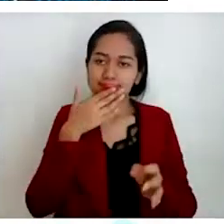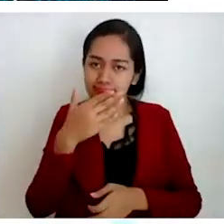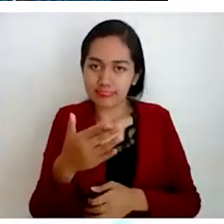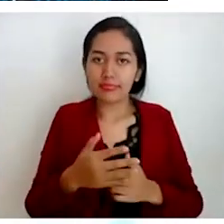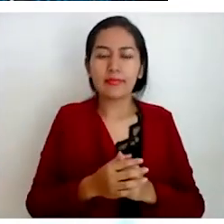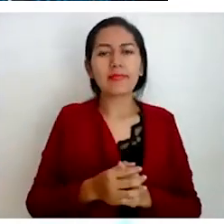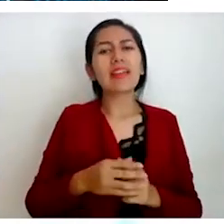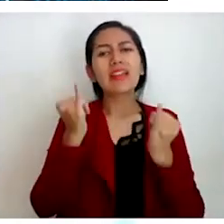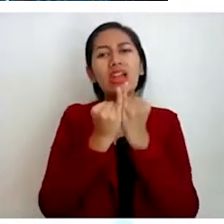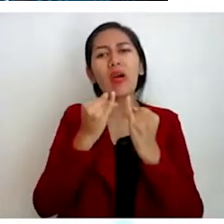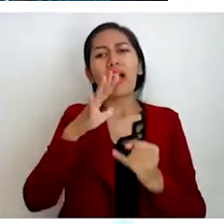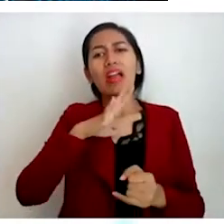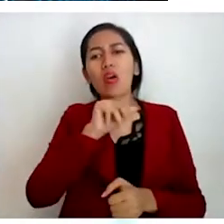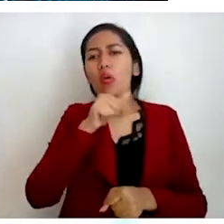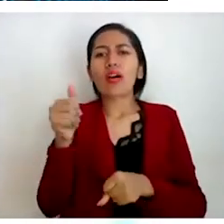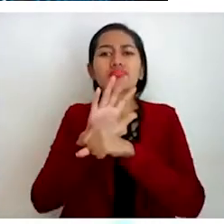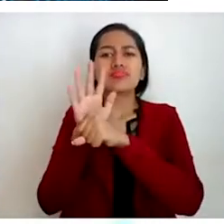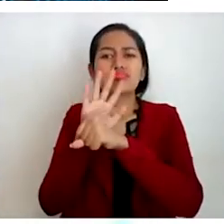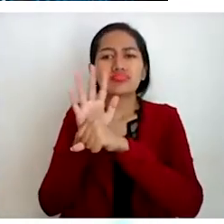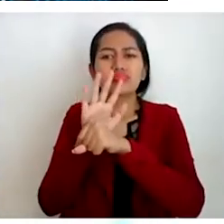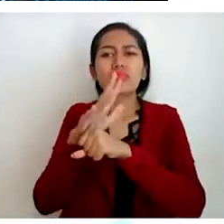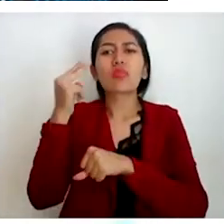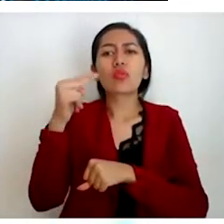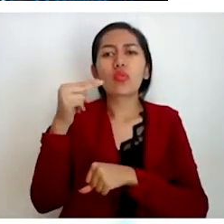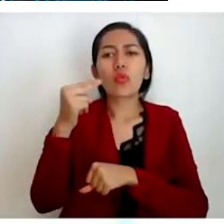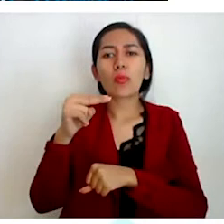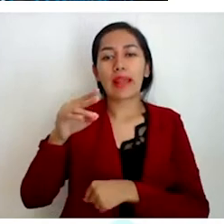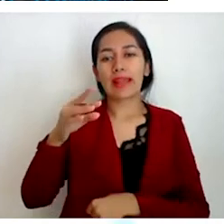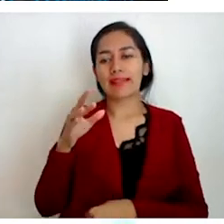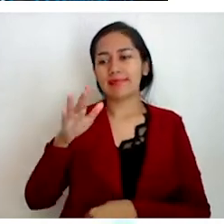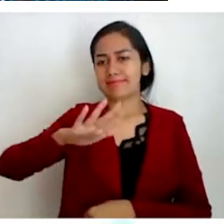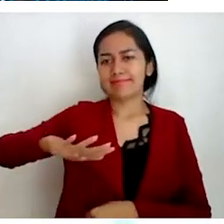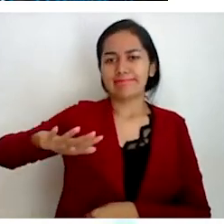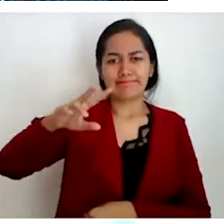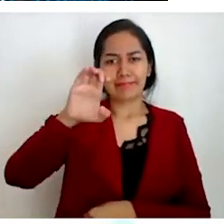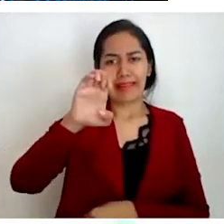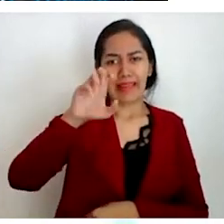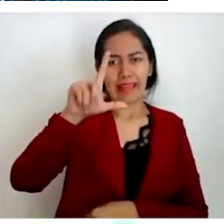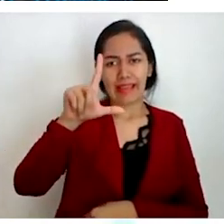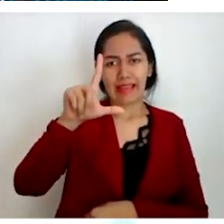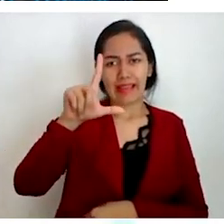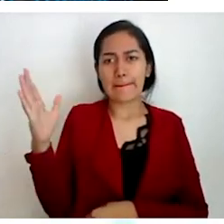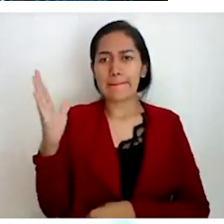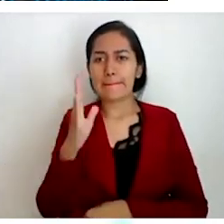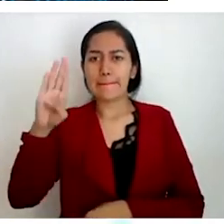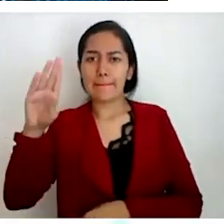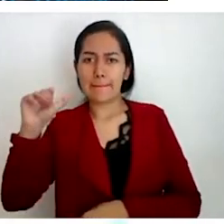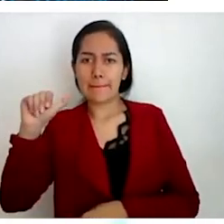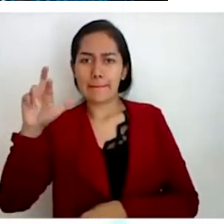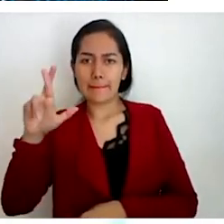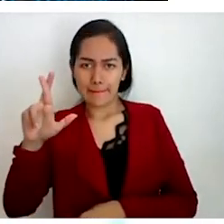gratuito, pero se llama El Bar. Es una película de reciente factura, de hace